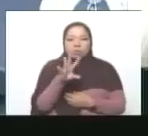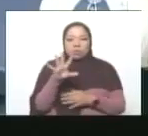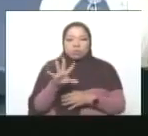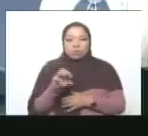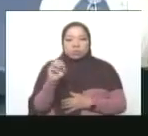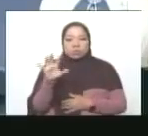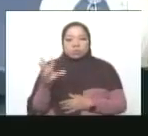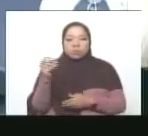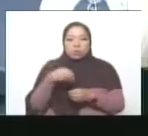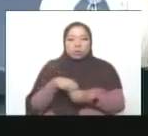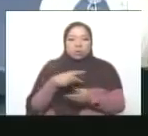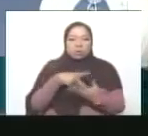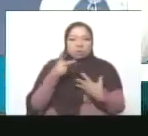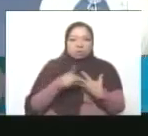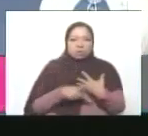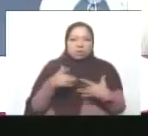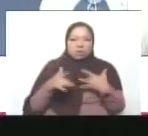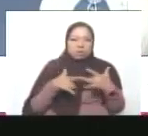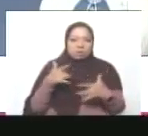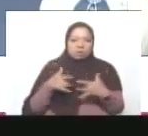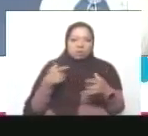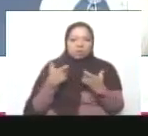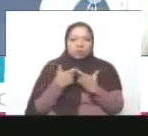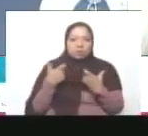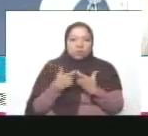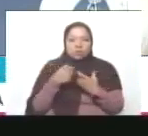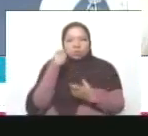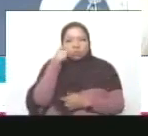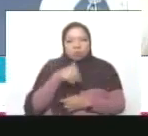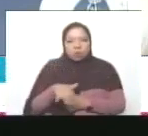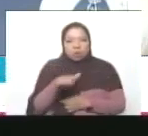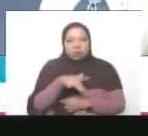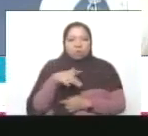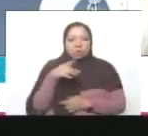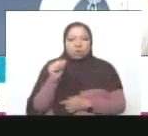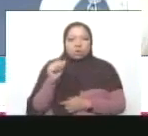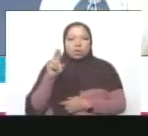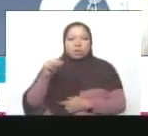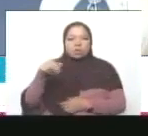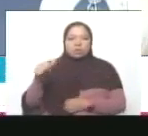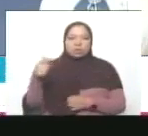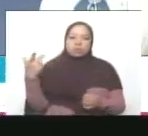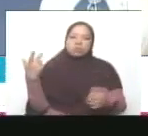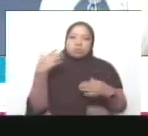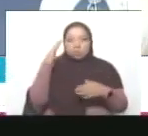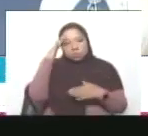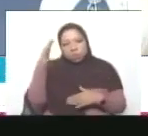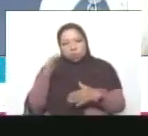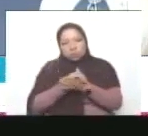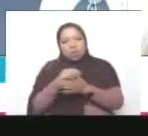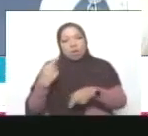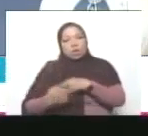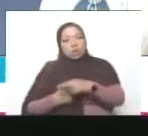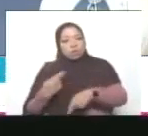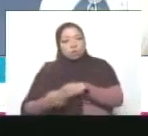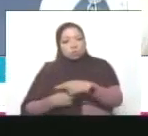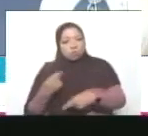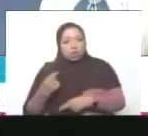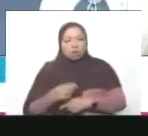405 VCH que conforman la aguerrida guerrera Ana Soto. Un saludo combativo